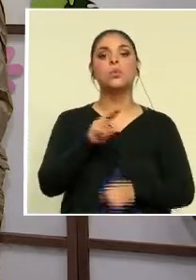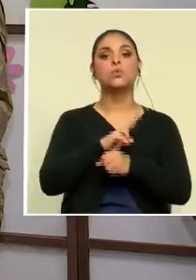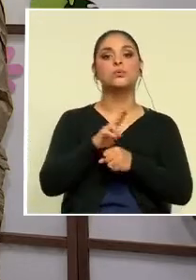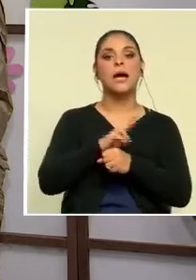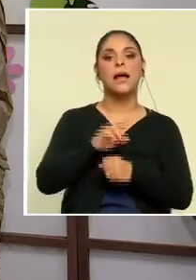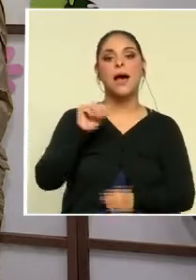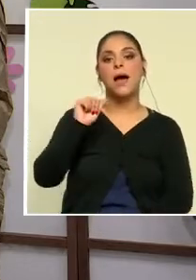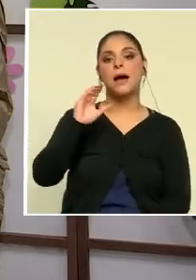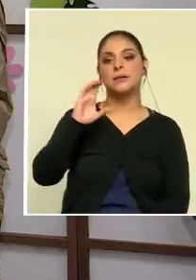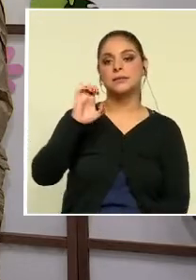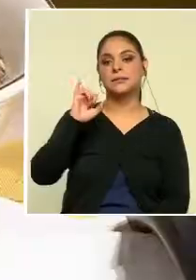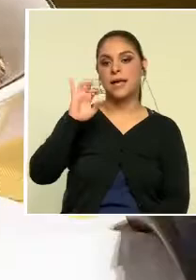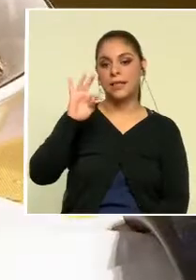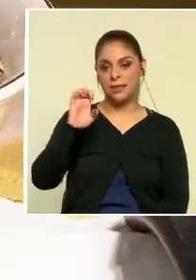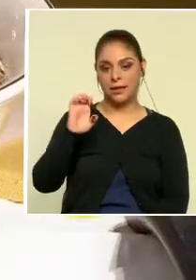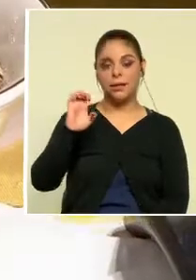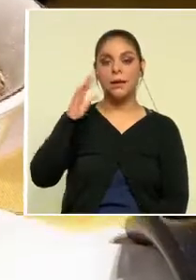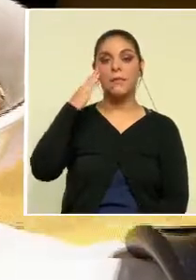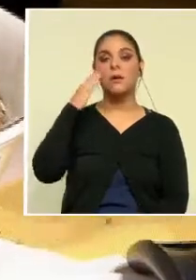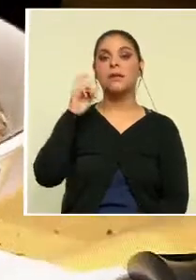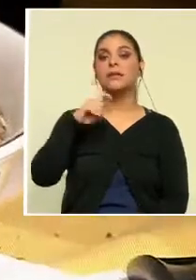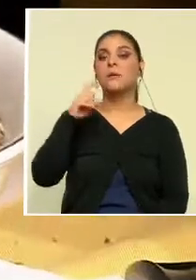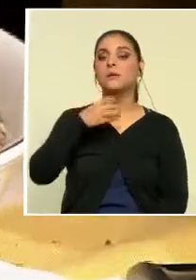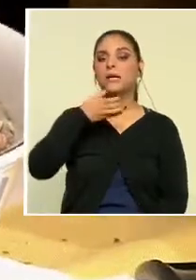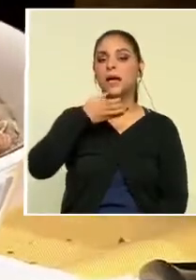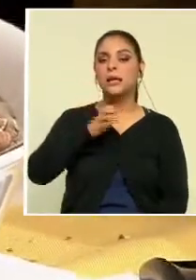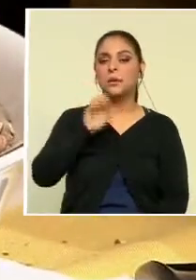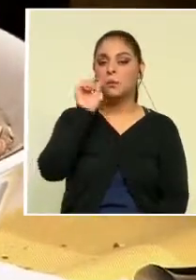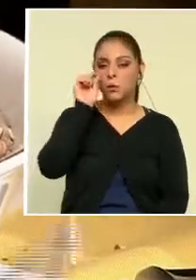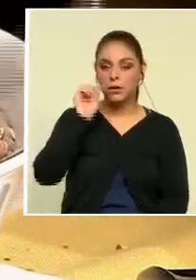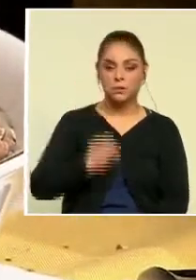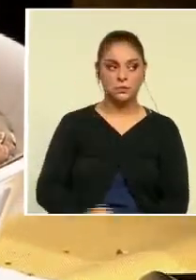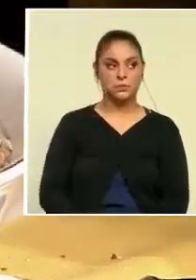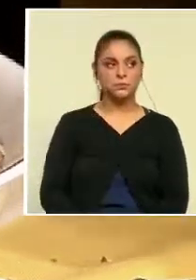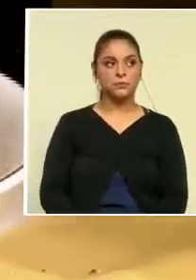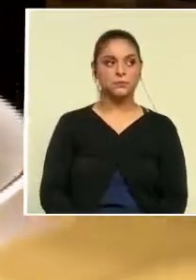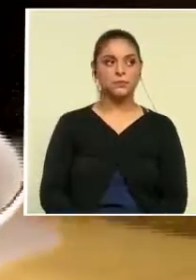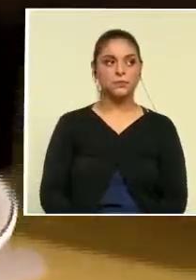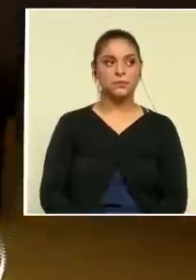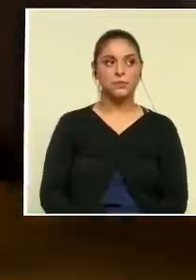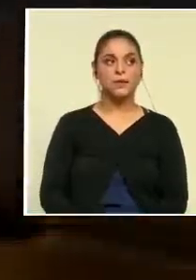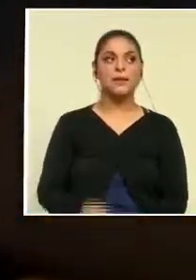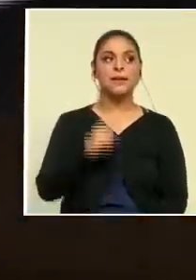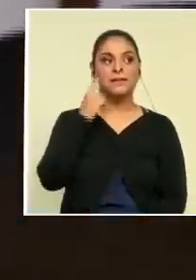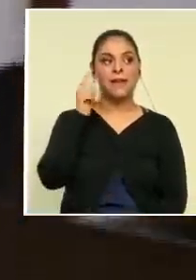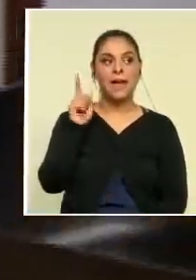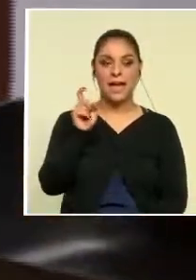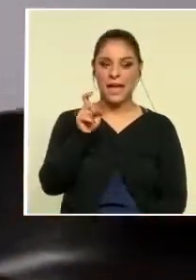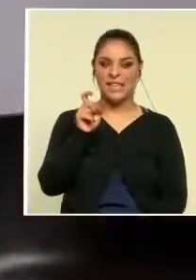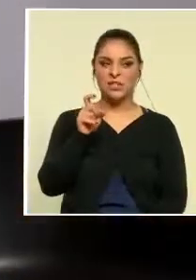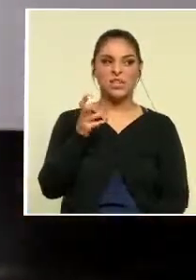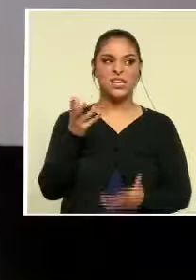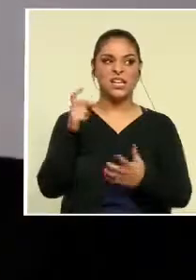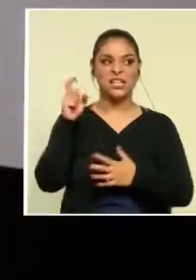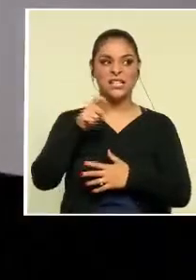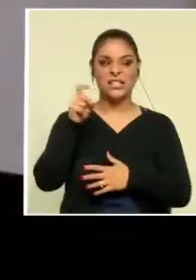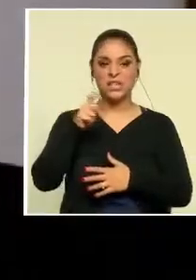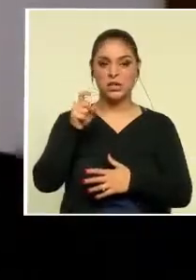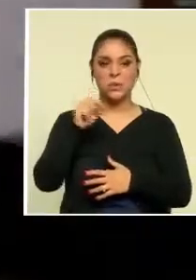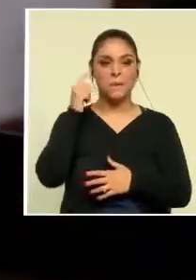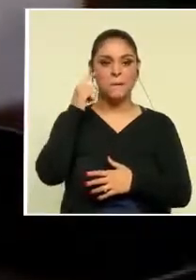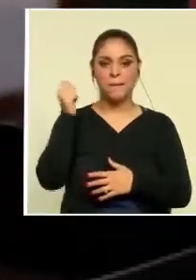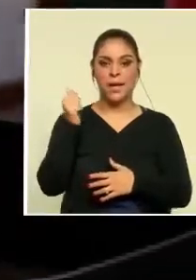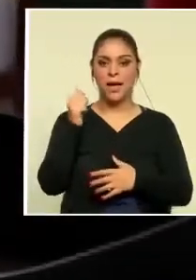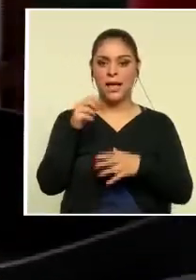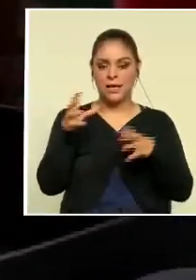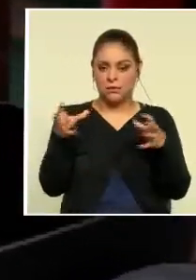niños porque lo vamos a calentar un poquitito y niña la y eso está como muy suelto que le tengo que poner para que amarre y blando y ahorita